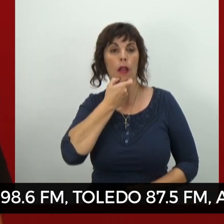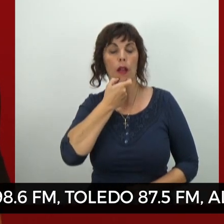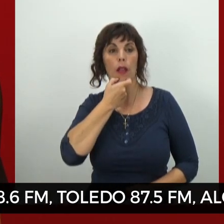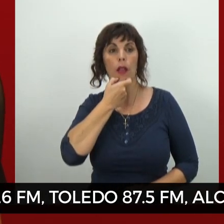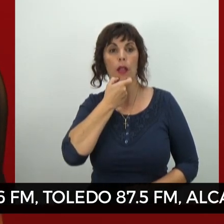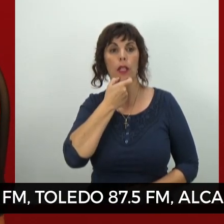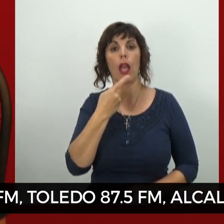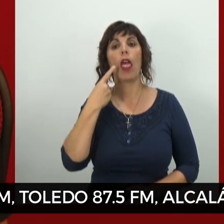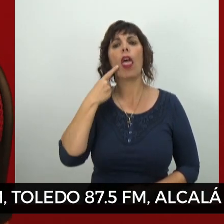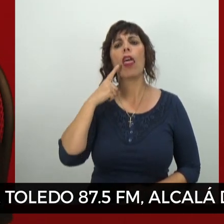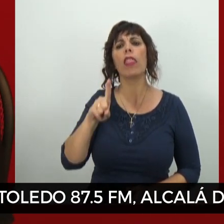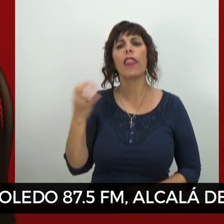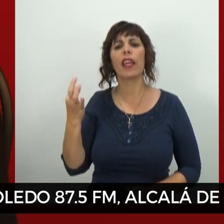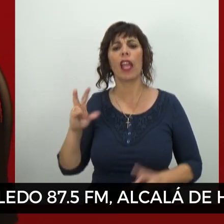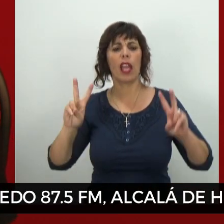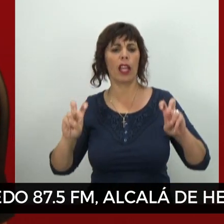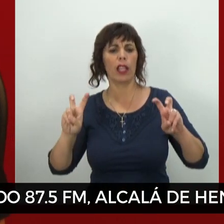el campo,